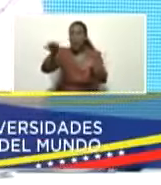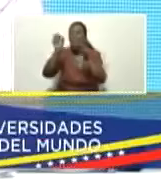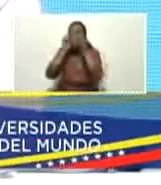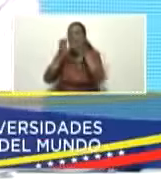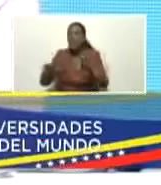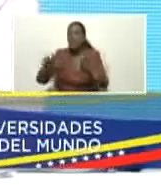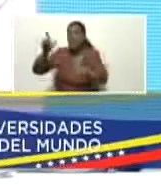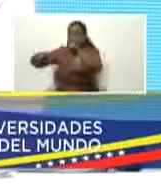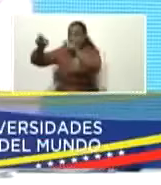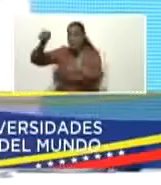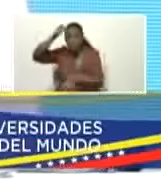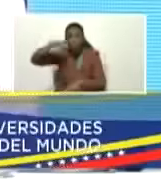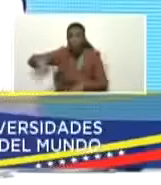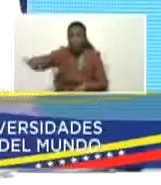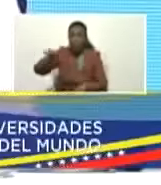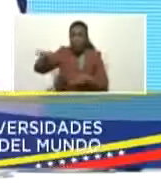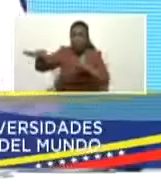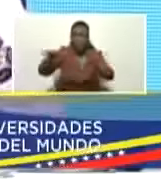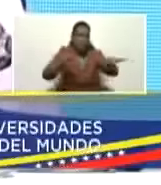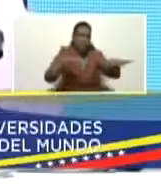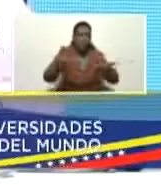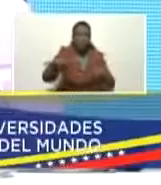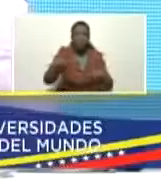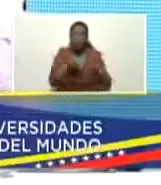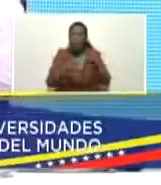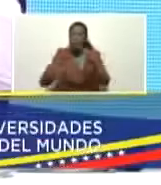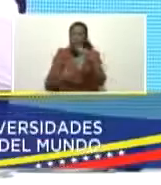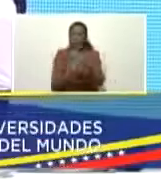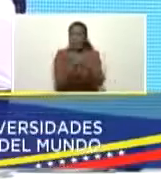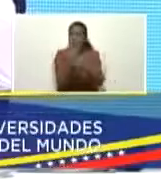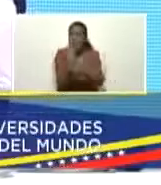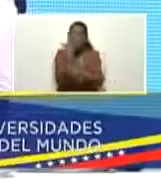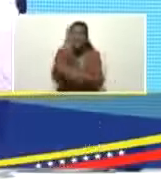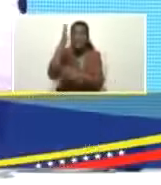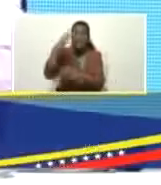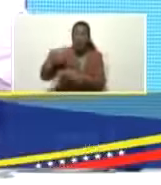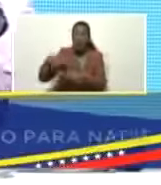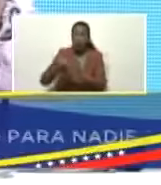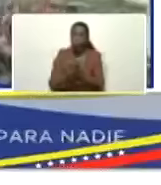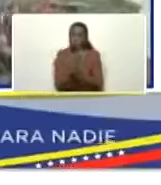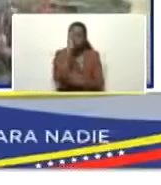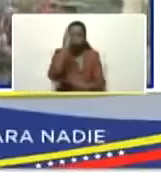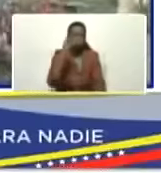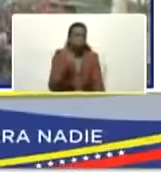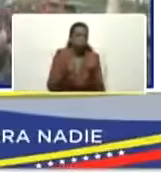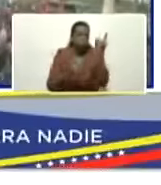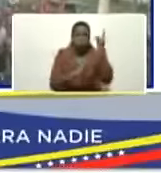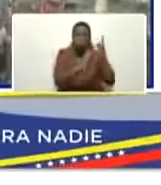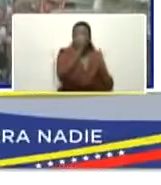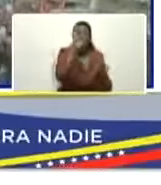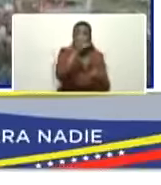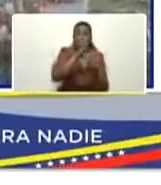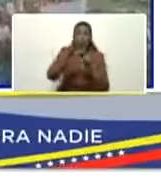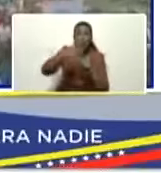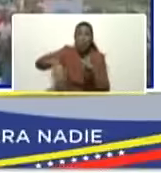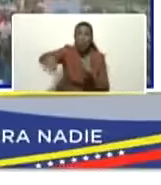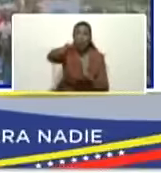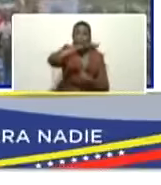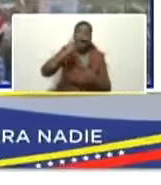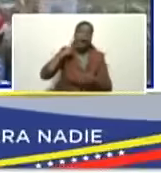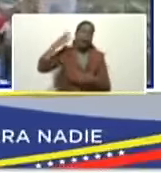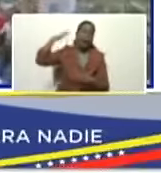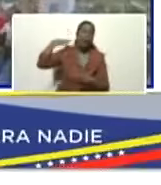Bendición y gracia de Dios. Donde florecieron en todos estos caños la cultura